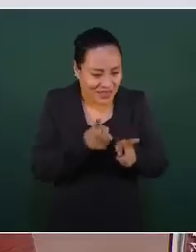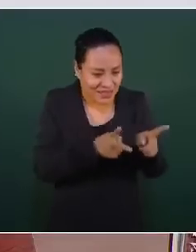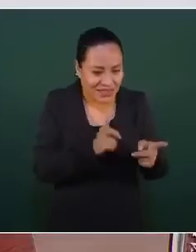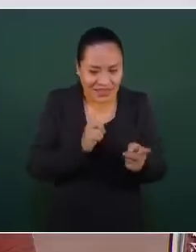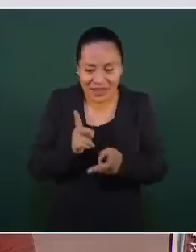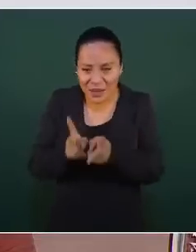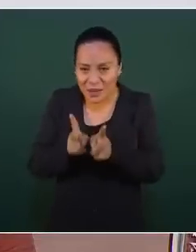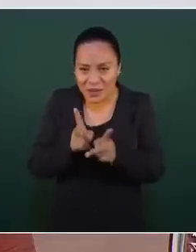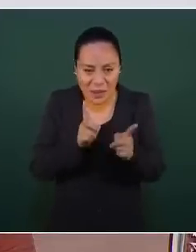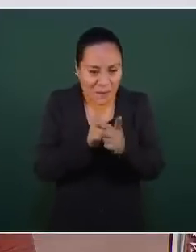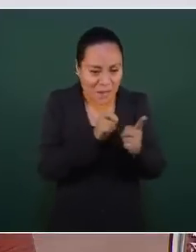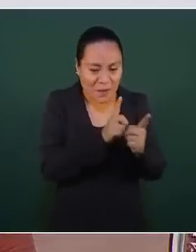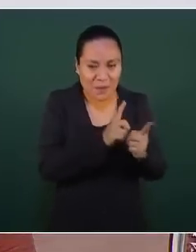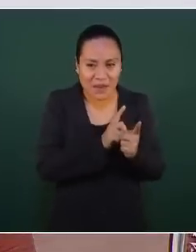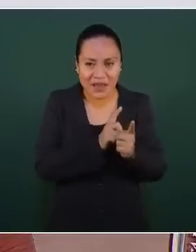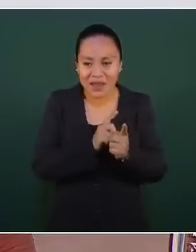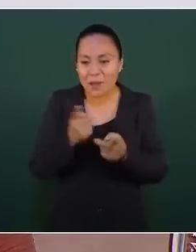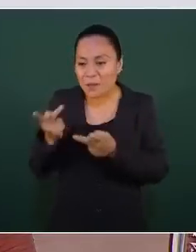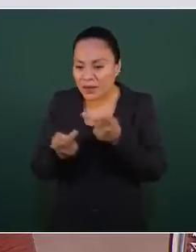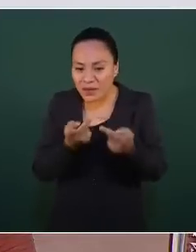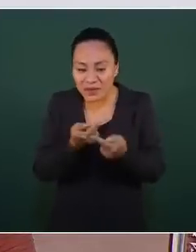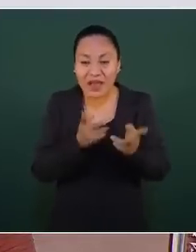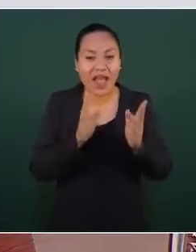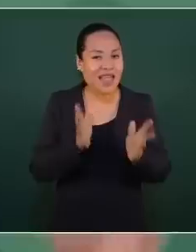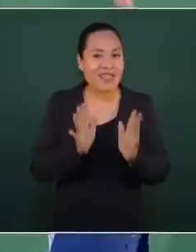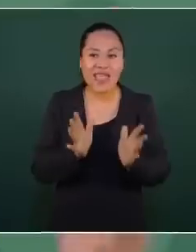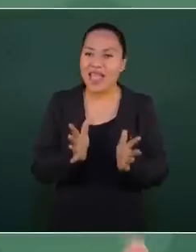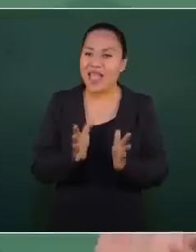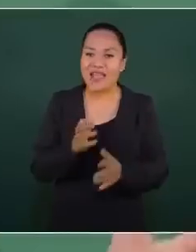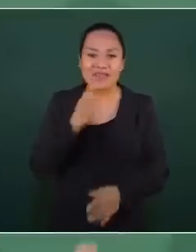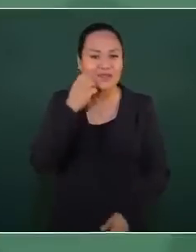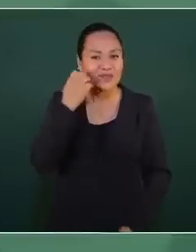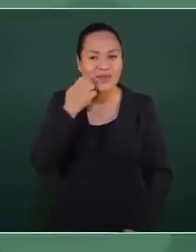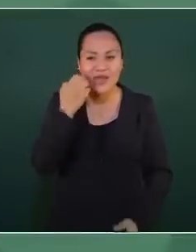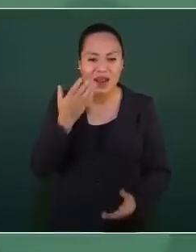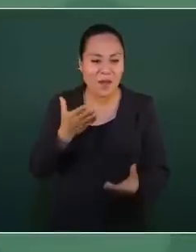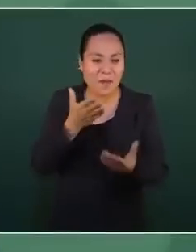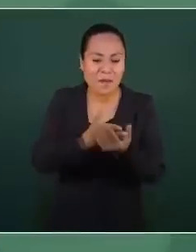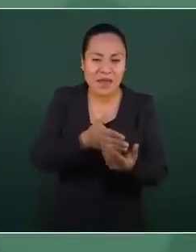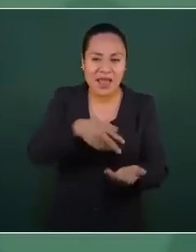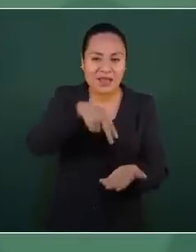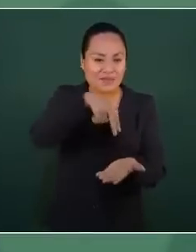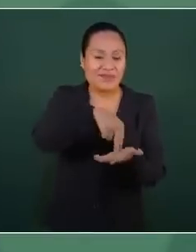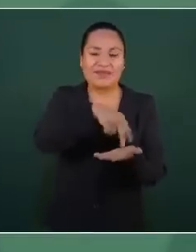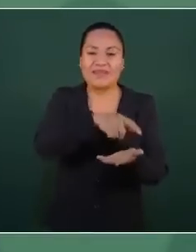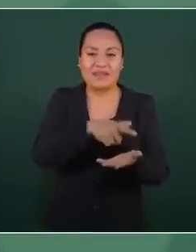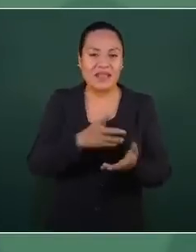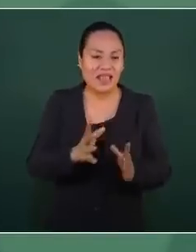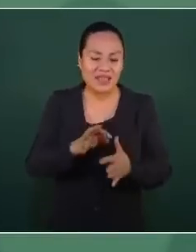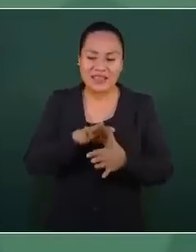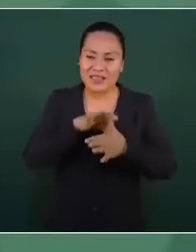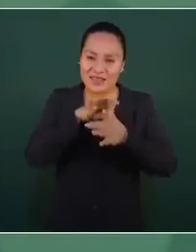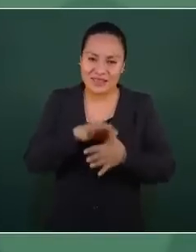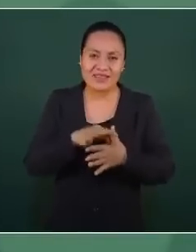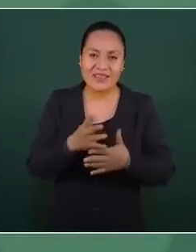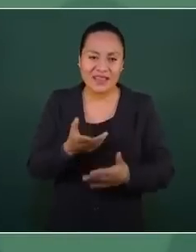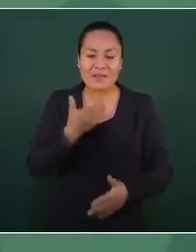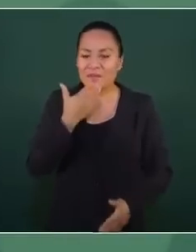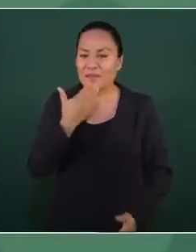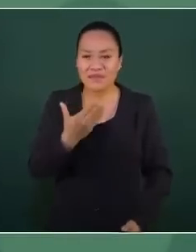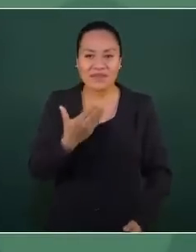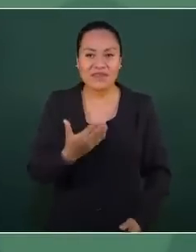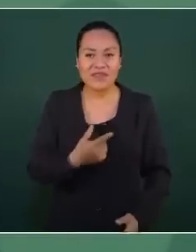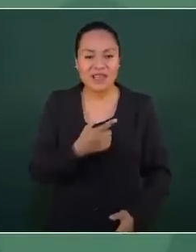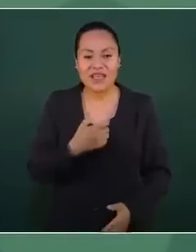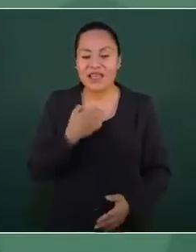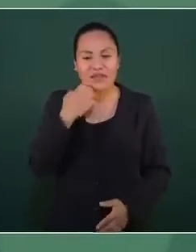y ya están en clases presenciales y eso me dio mucho gusto, que hay que regresar a las clases presenciales porque